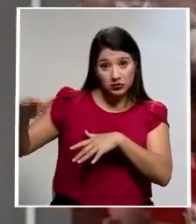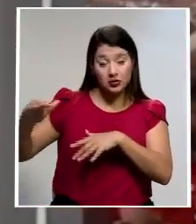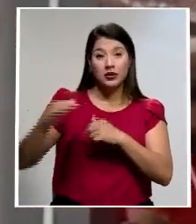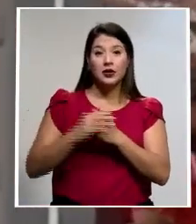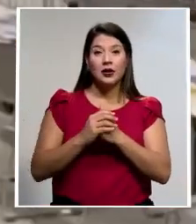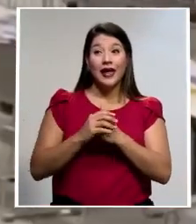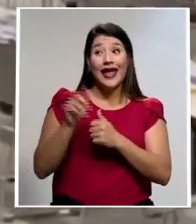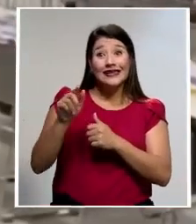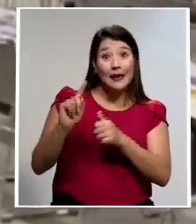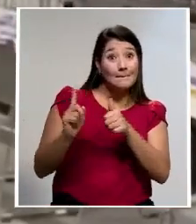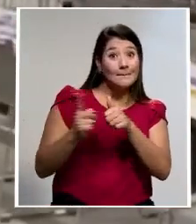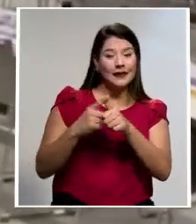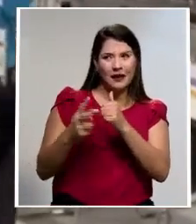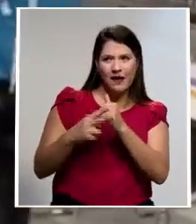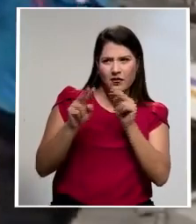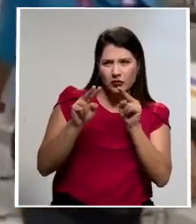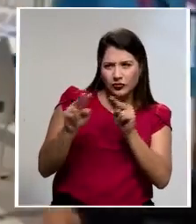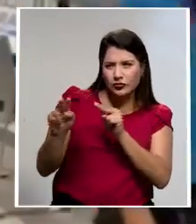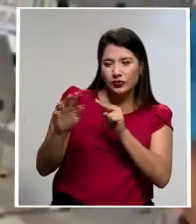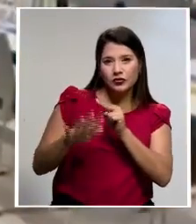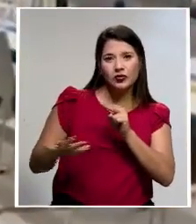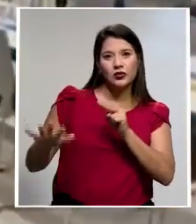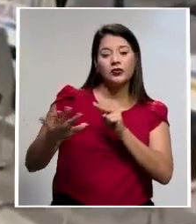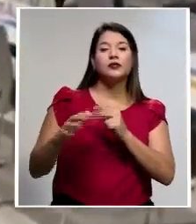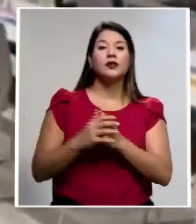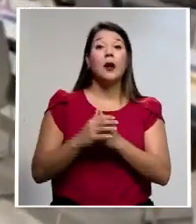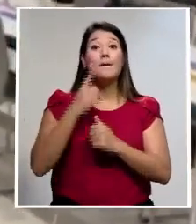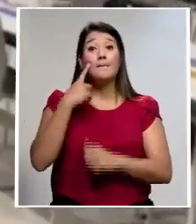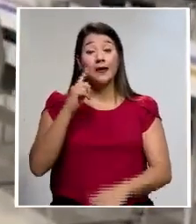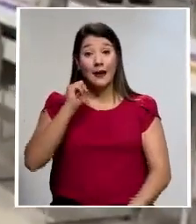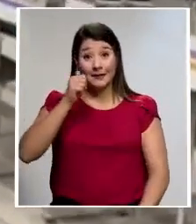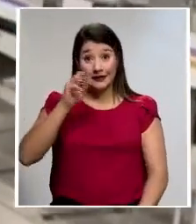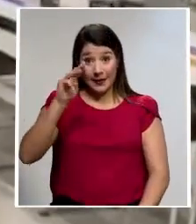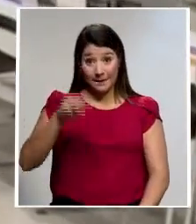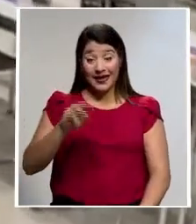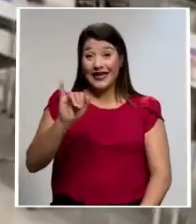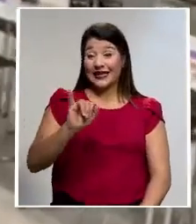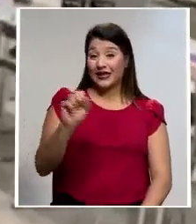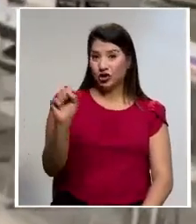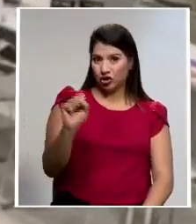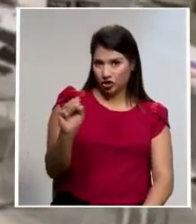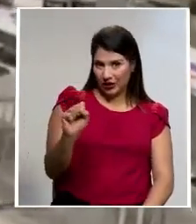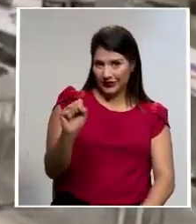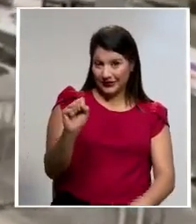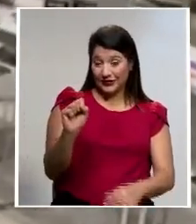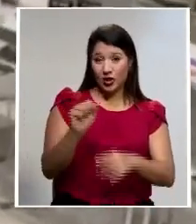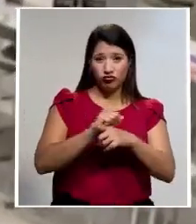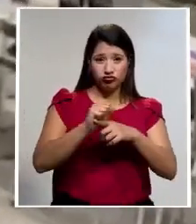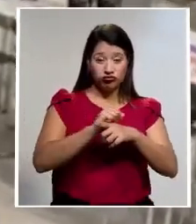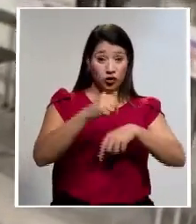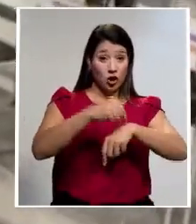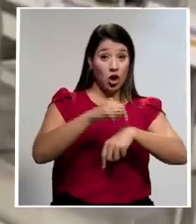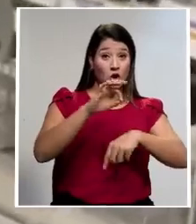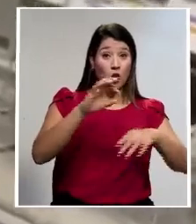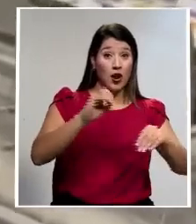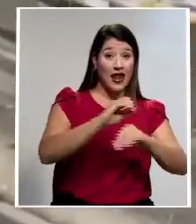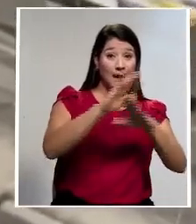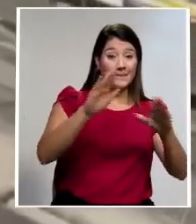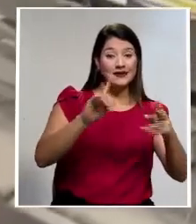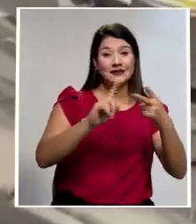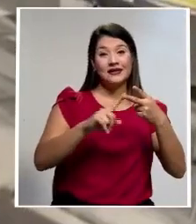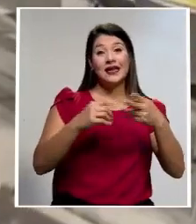Ese será su primer encuentro con la sede del surf. Para este martes, Ignacio Sancho entrenará a las 9 de la mañana y